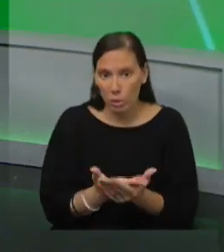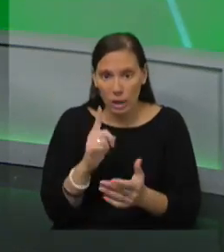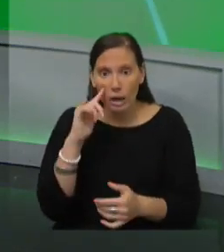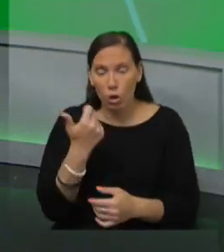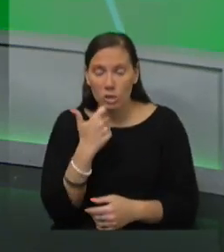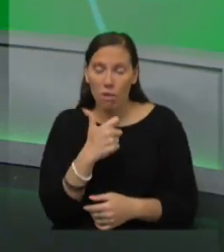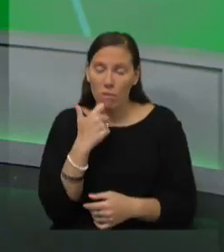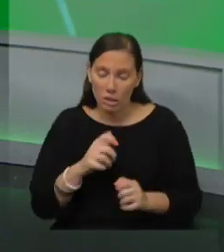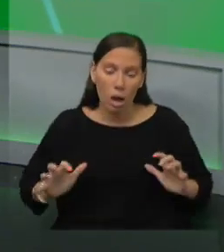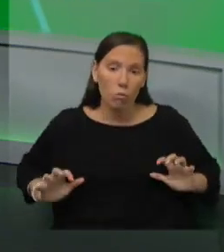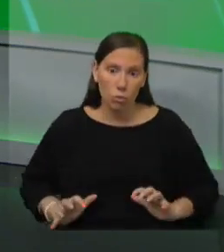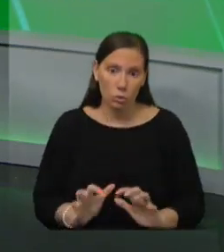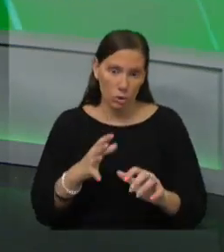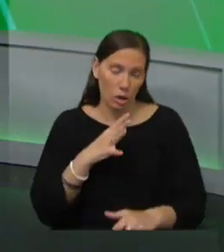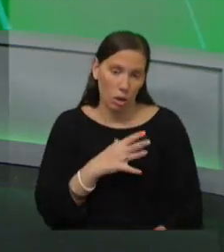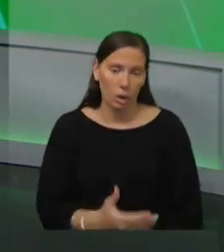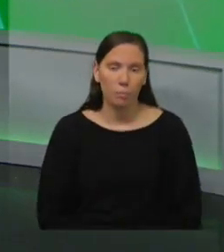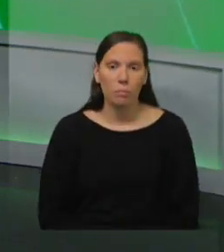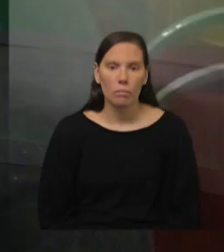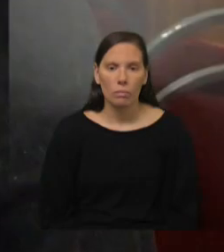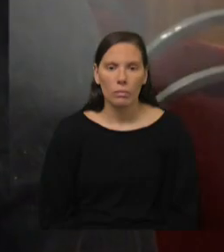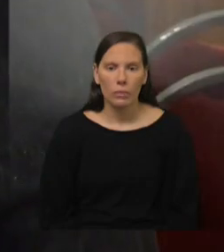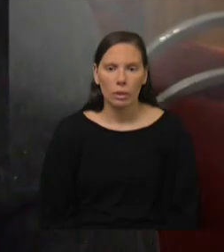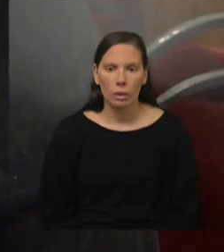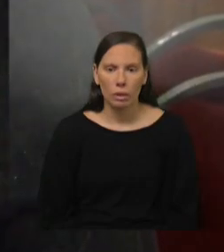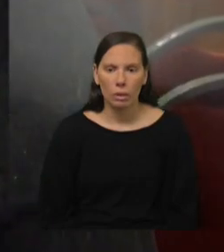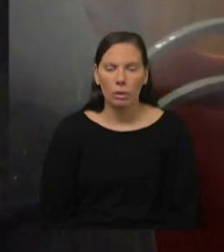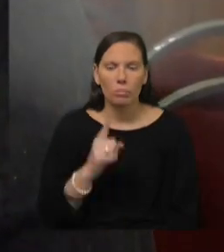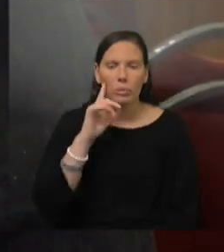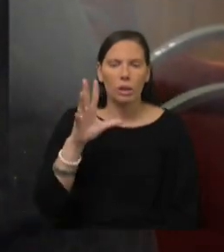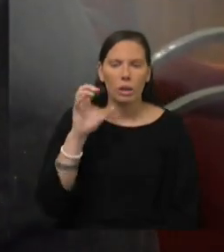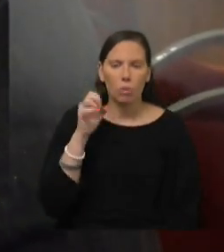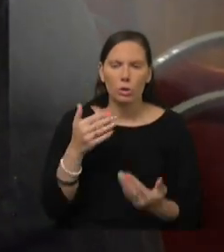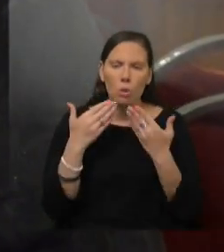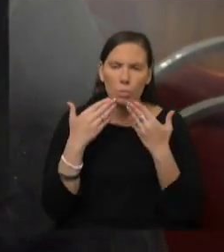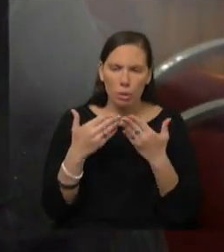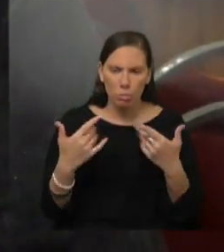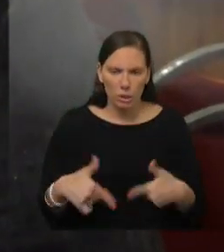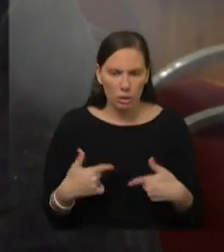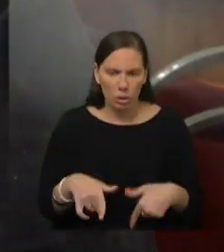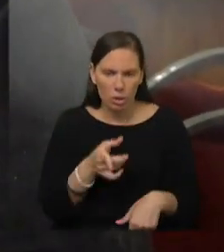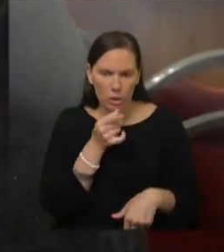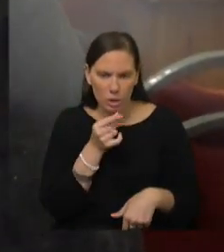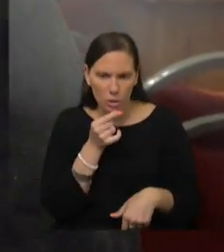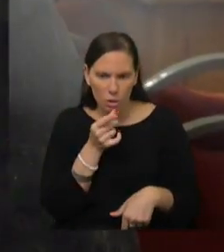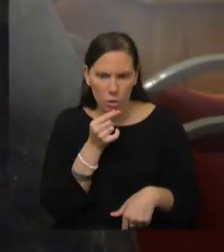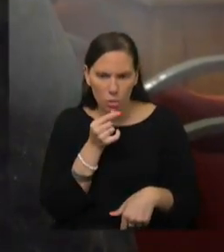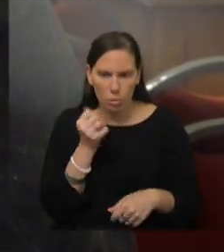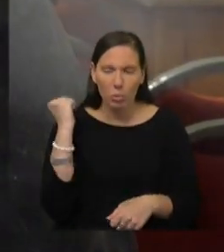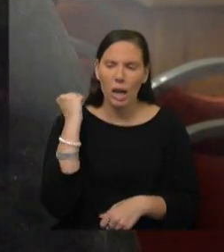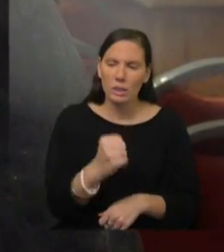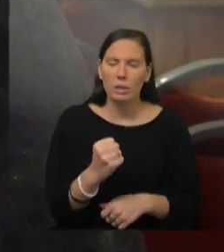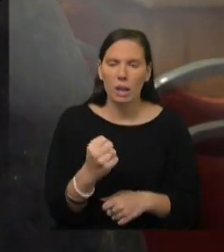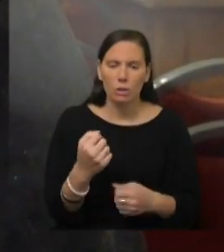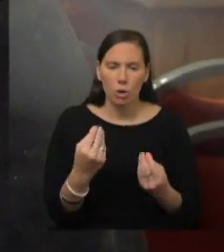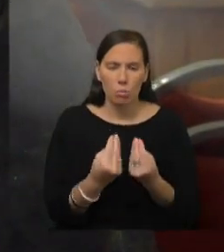falta de personal que hay en el sistema no recuerdo una interpelación a un ministro de interior por un un asesinato múltiple en